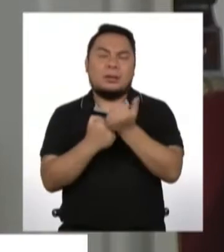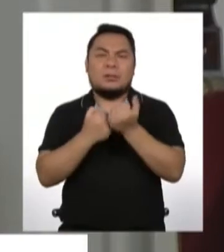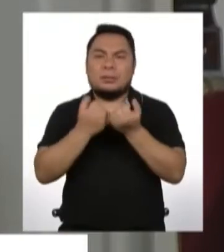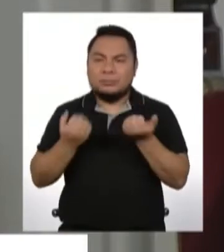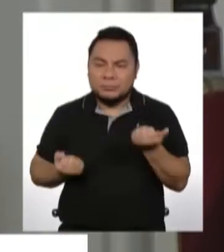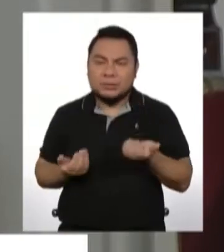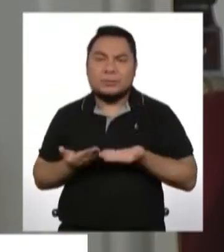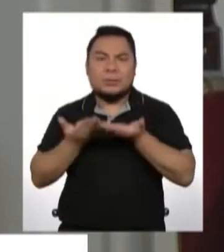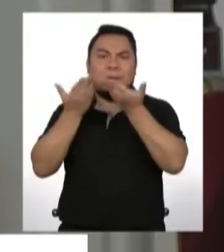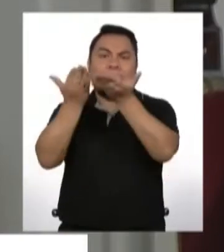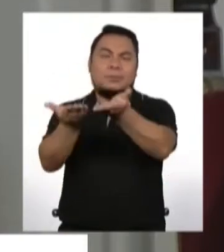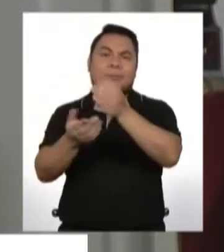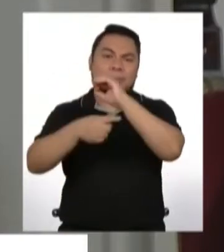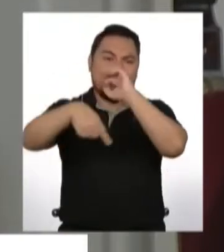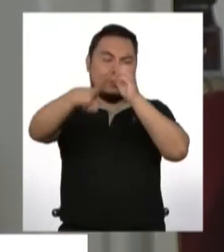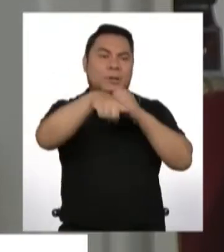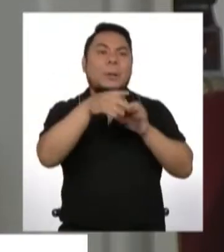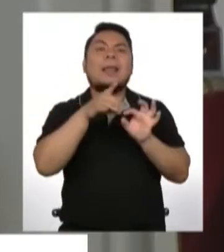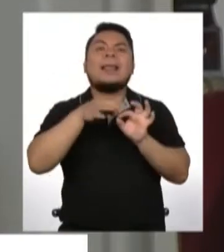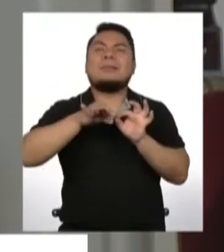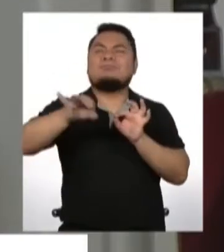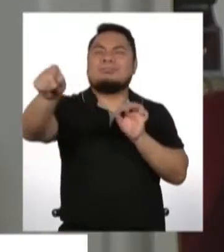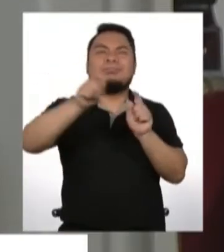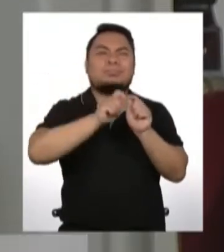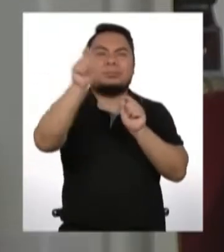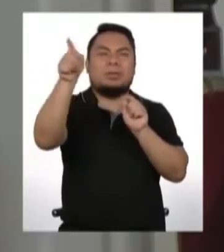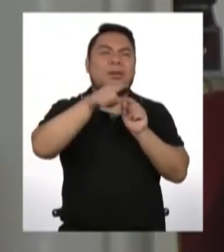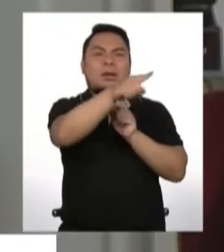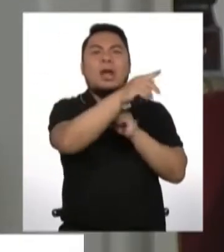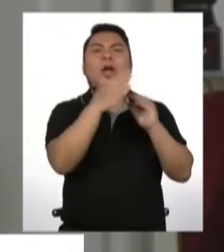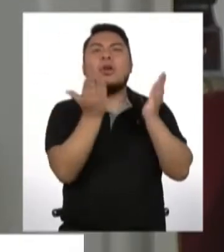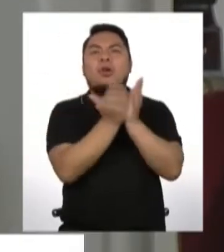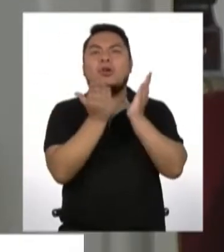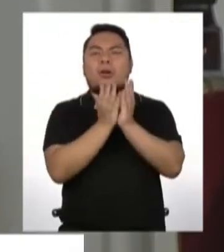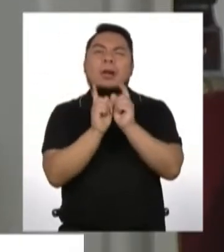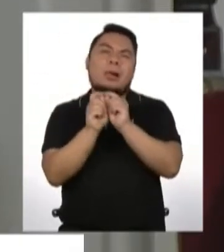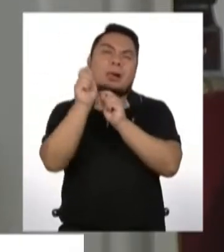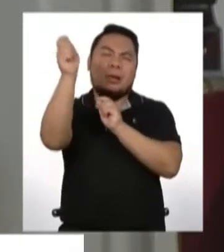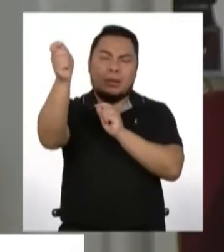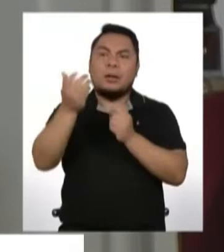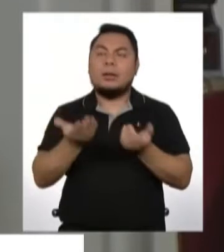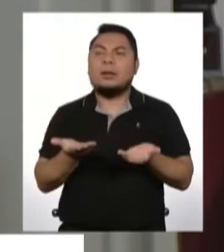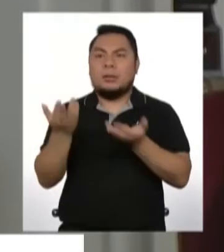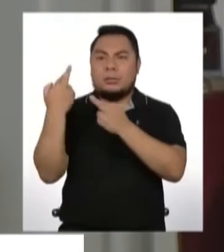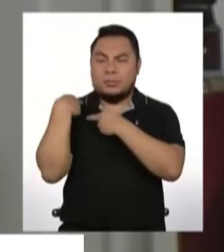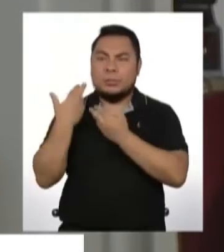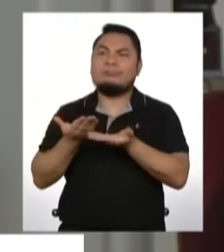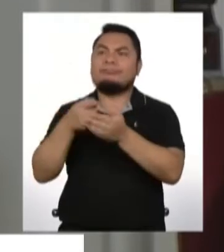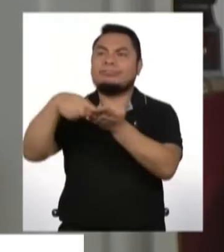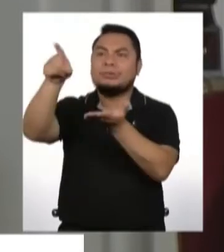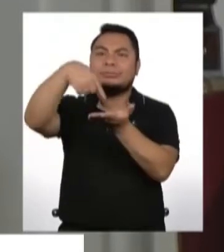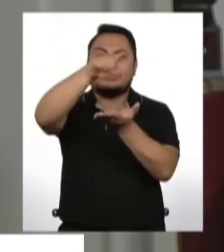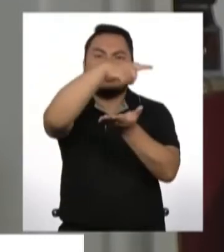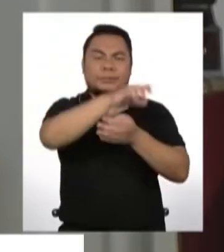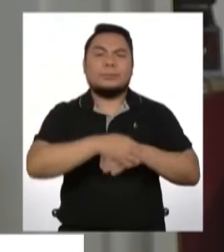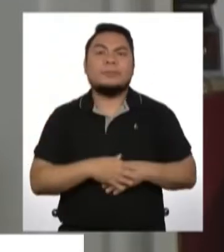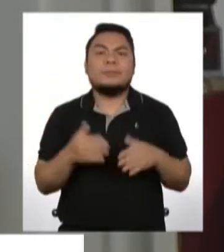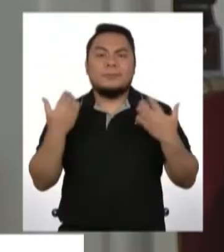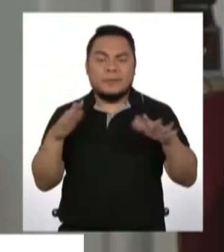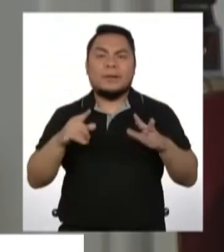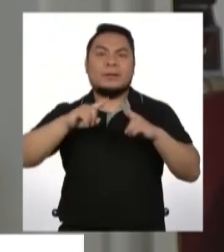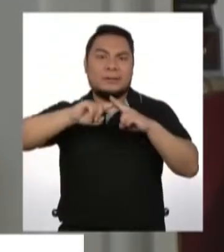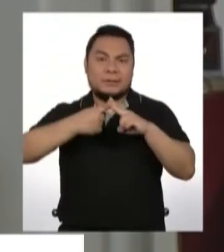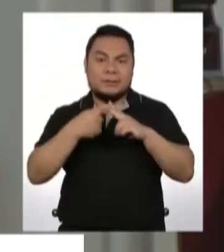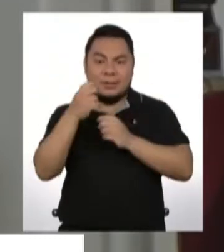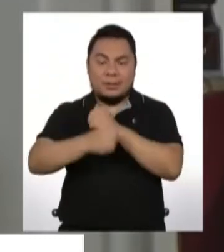mensajes hacia los distritos, hacia los colegios de los centros poblados, y en ese sentido podemos decir que hemos